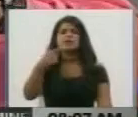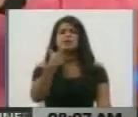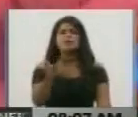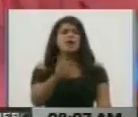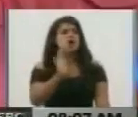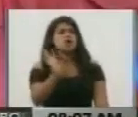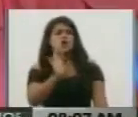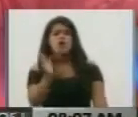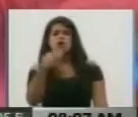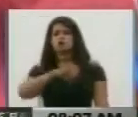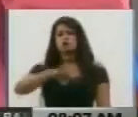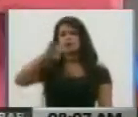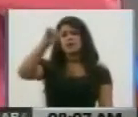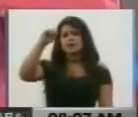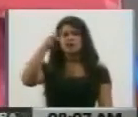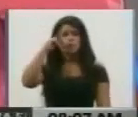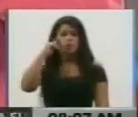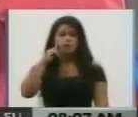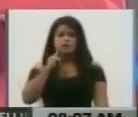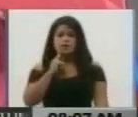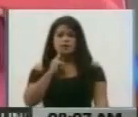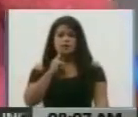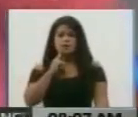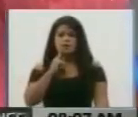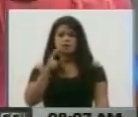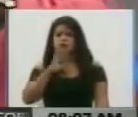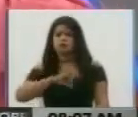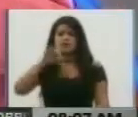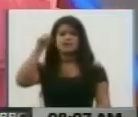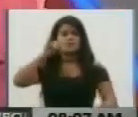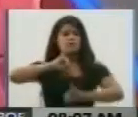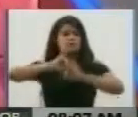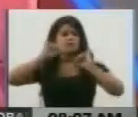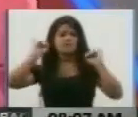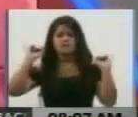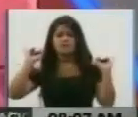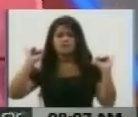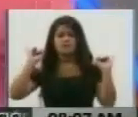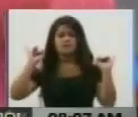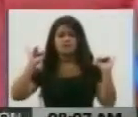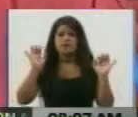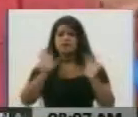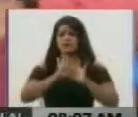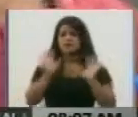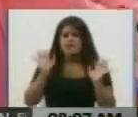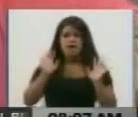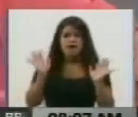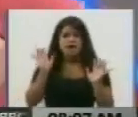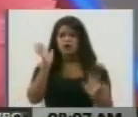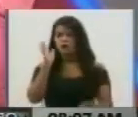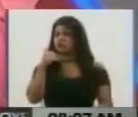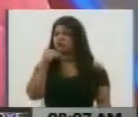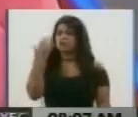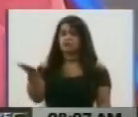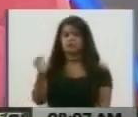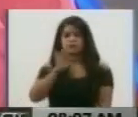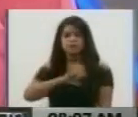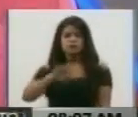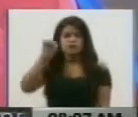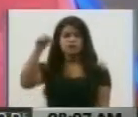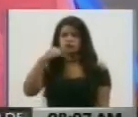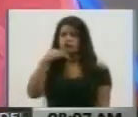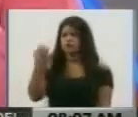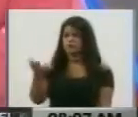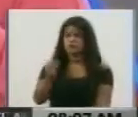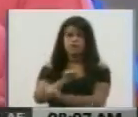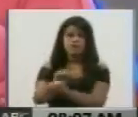ya el socialismo bolivariano se acabó, ya eso no sirve, fracasó el modelo. Fíjate tú